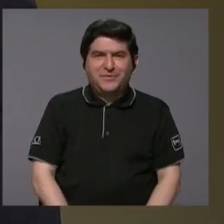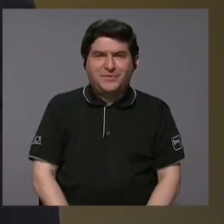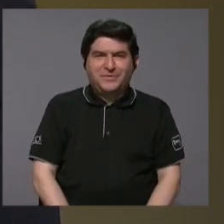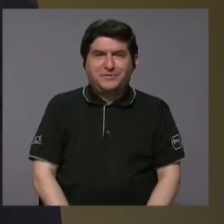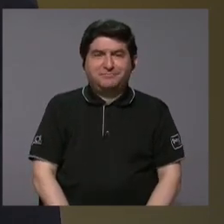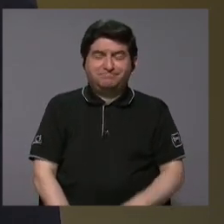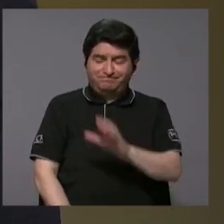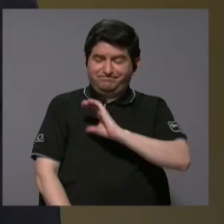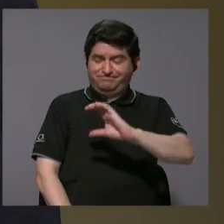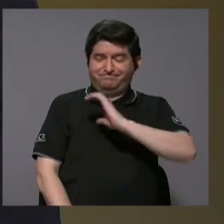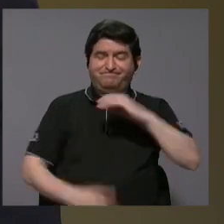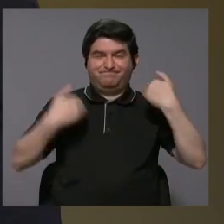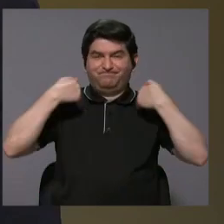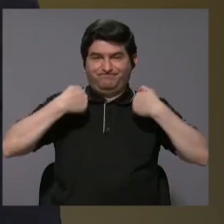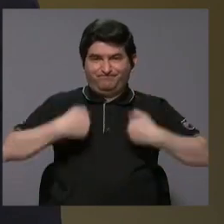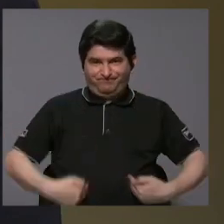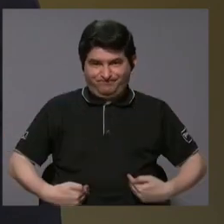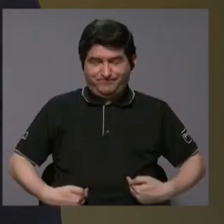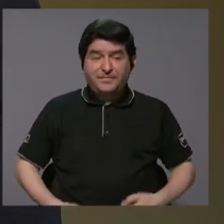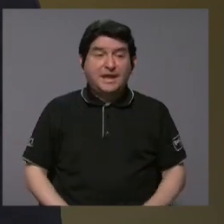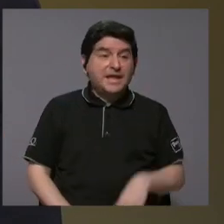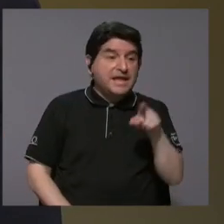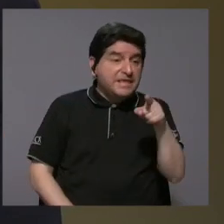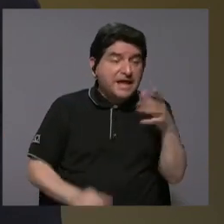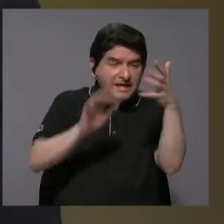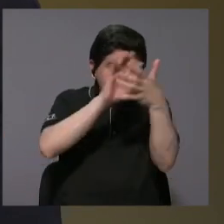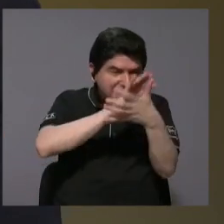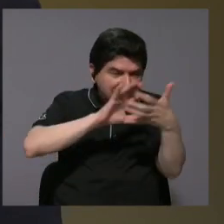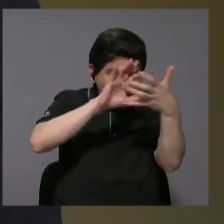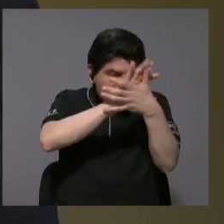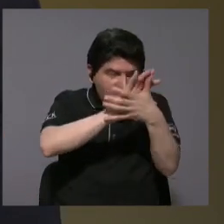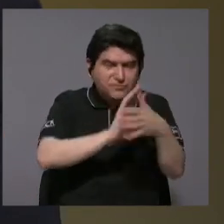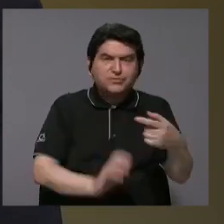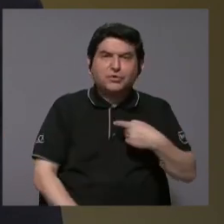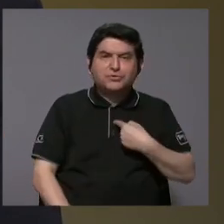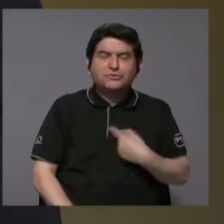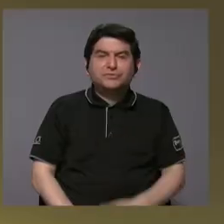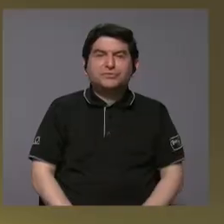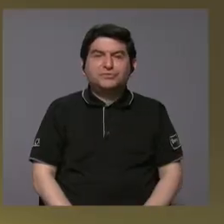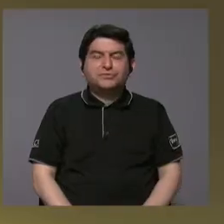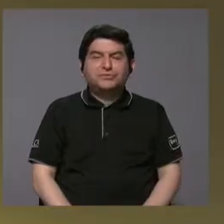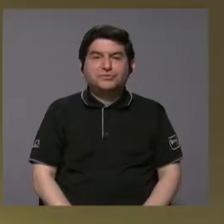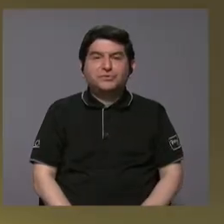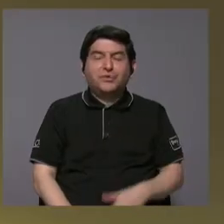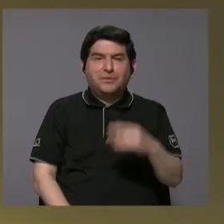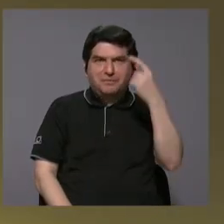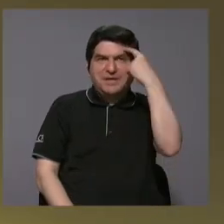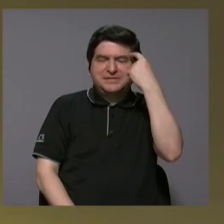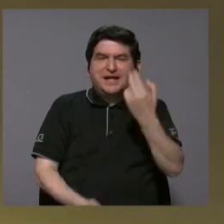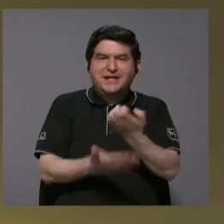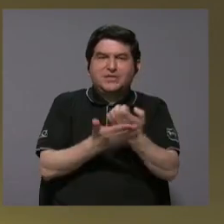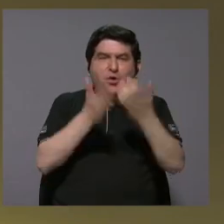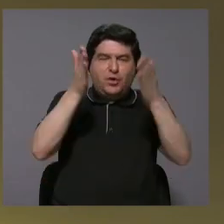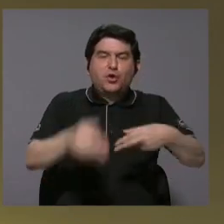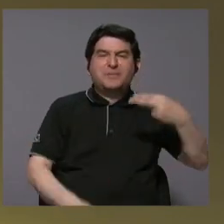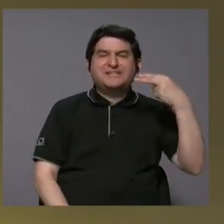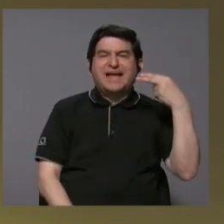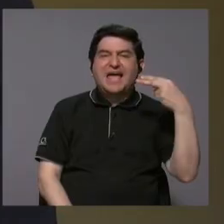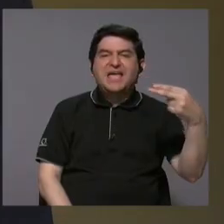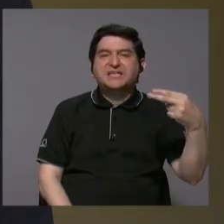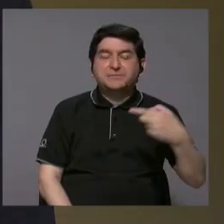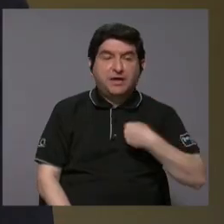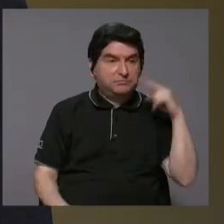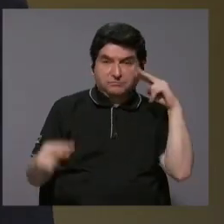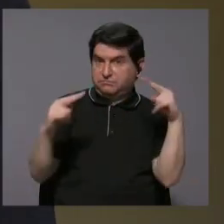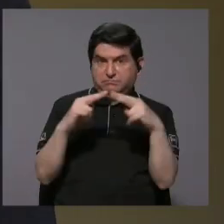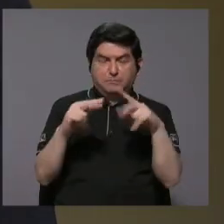a la naturaleza humana y del desorden, ¿verdad? En eso yo soy como Hirschman, hablando de economistas, que decía, bueno, yo nunca lo